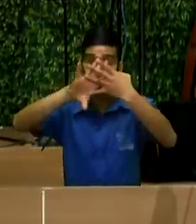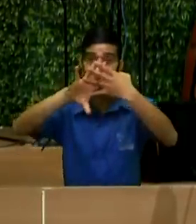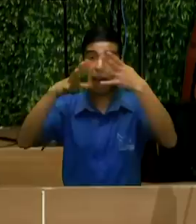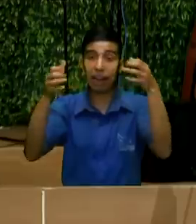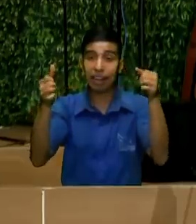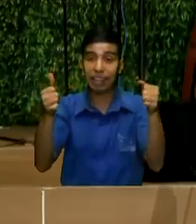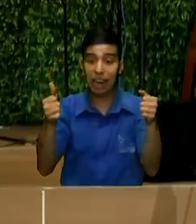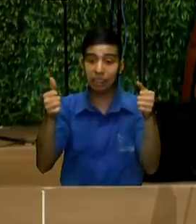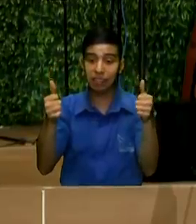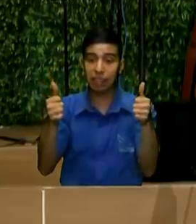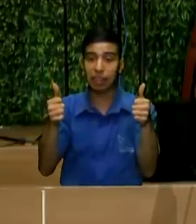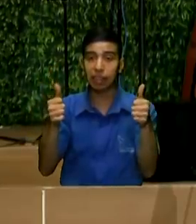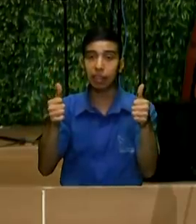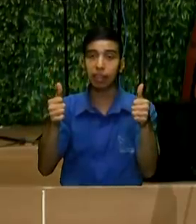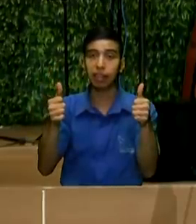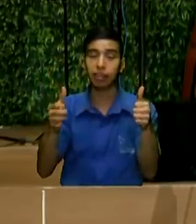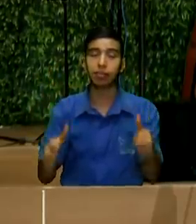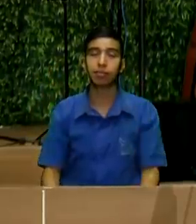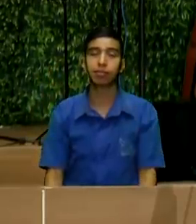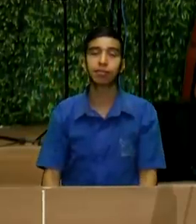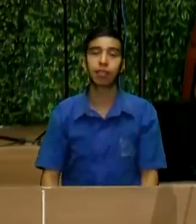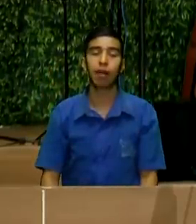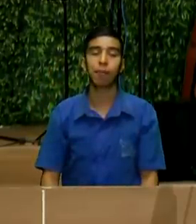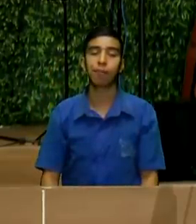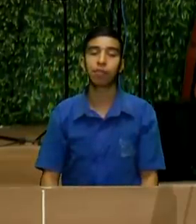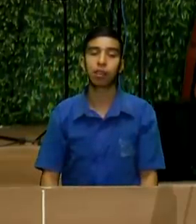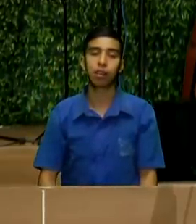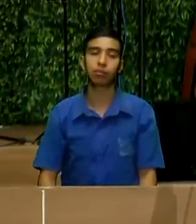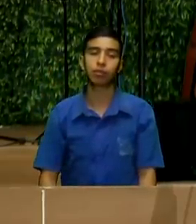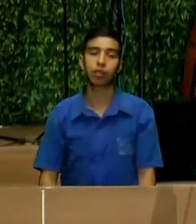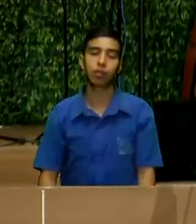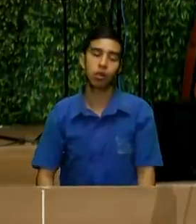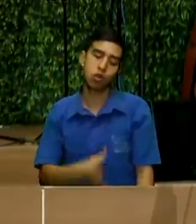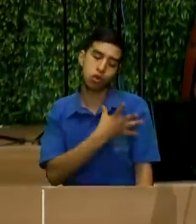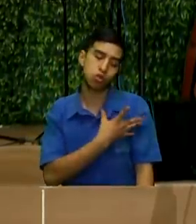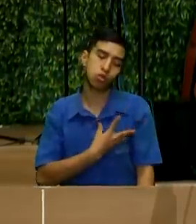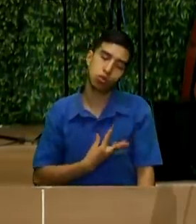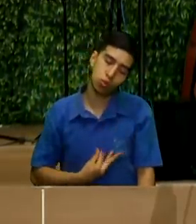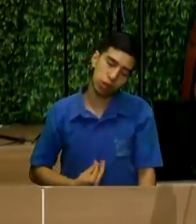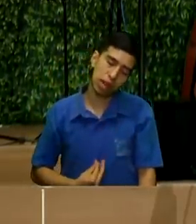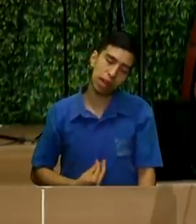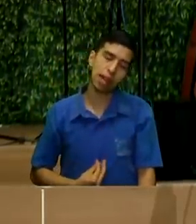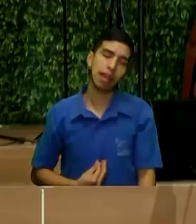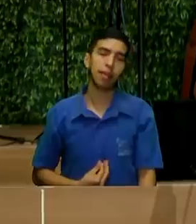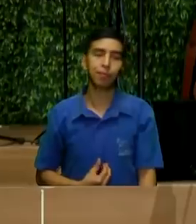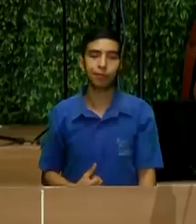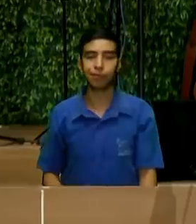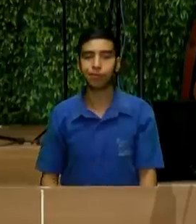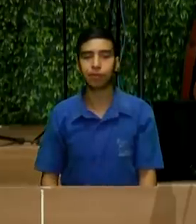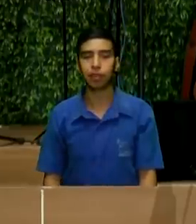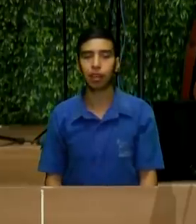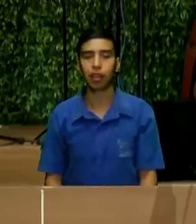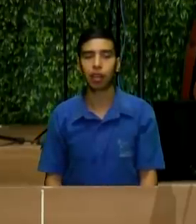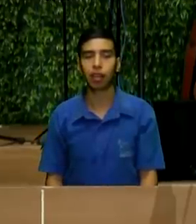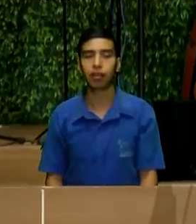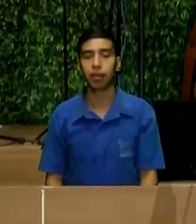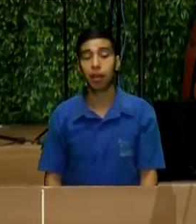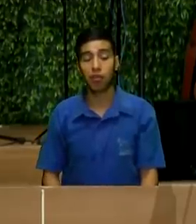A mí no me gusta. Sufre, no te entiendes. Y mire lo que le dice a